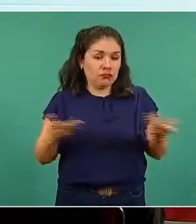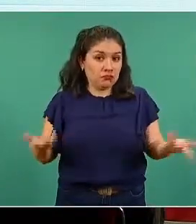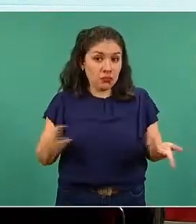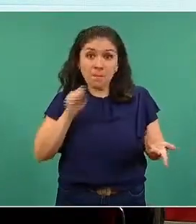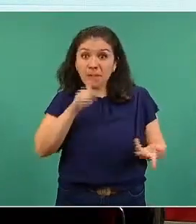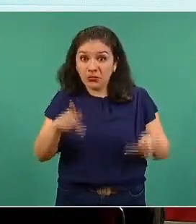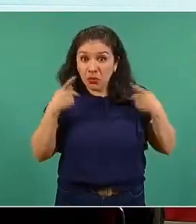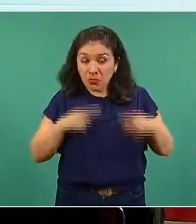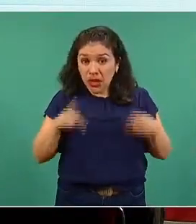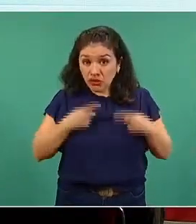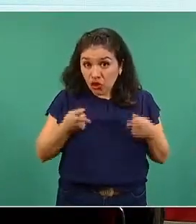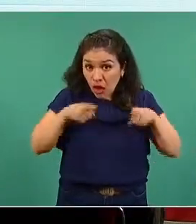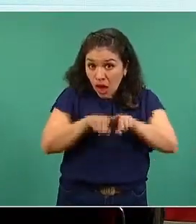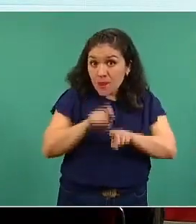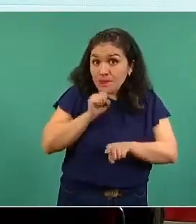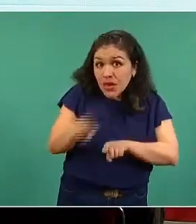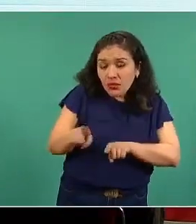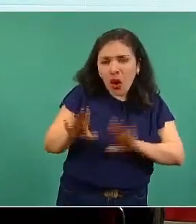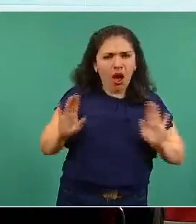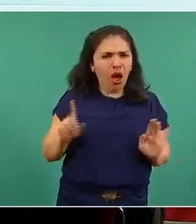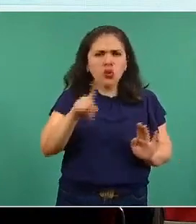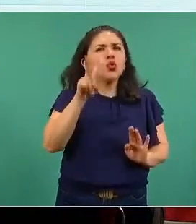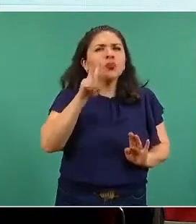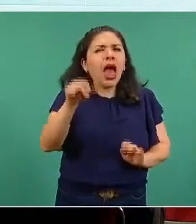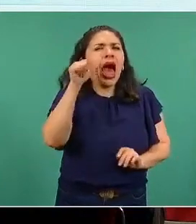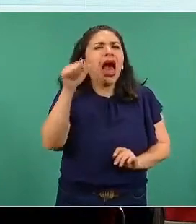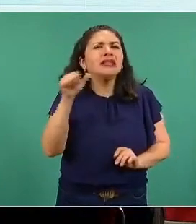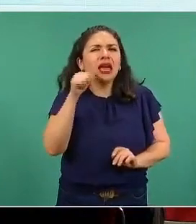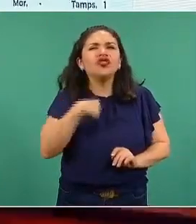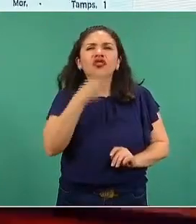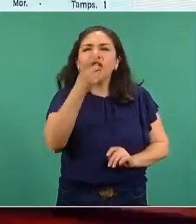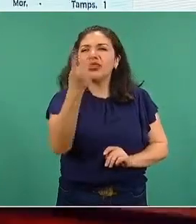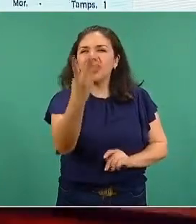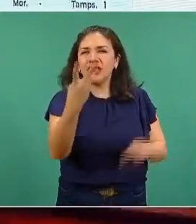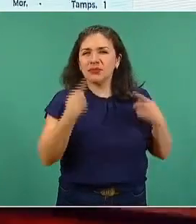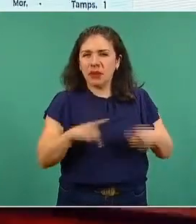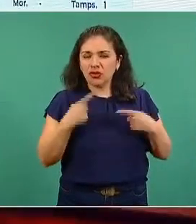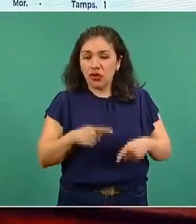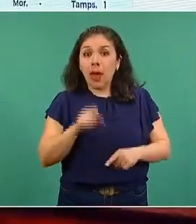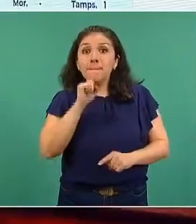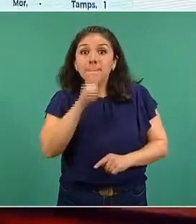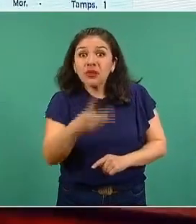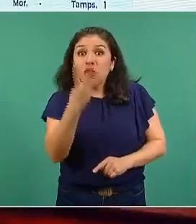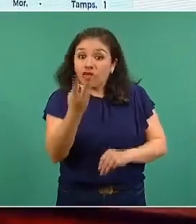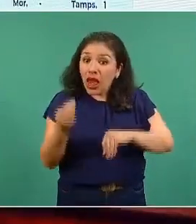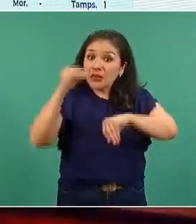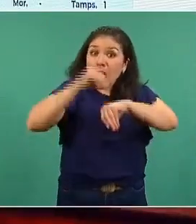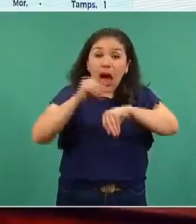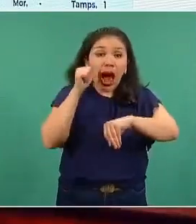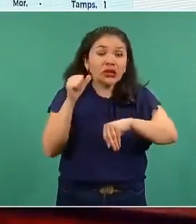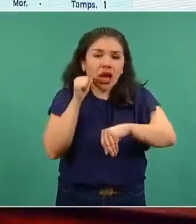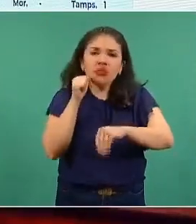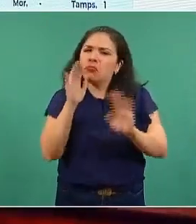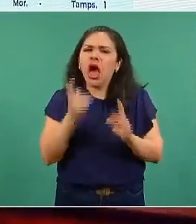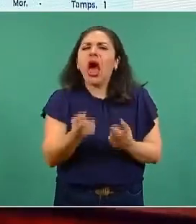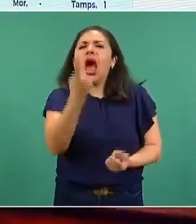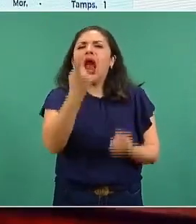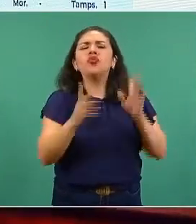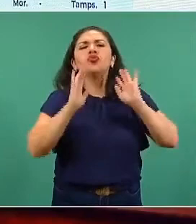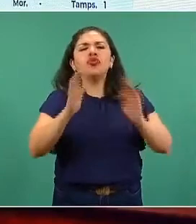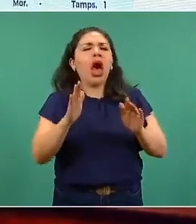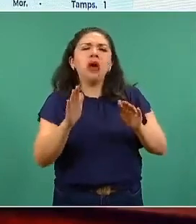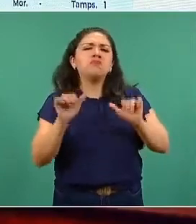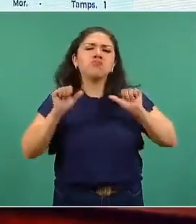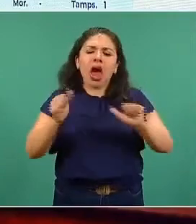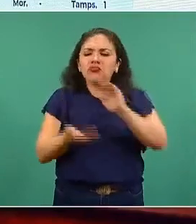son las mismas personas, por cierto. Cuando veamos esto, ayer hablamos de 3, no necesariamente son 3 más a los de ayer. Algunos se van de alta